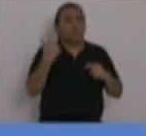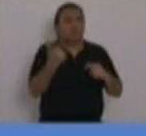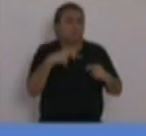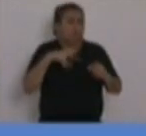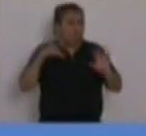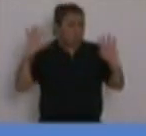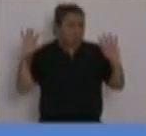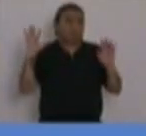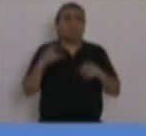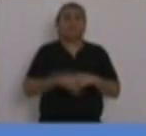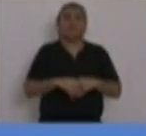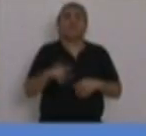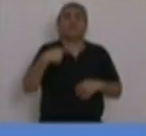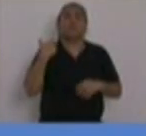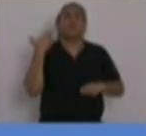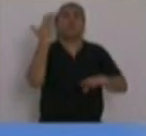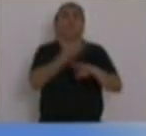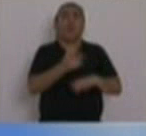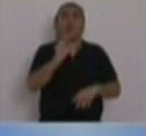bancos se llevaron la plata porque querían los dólares.